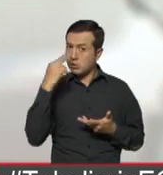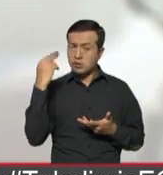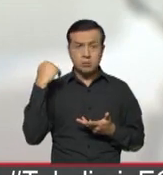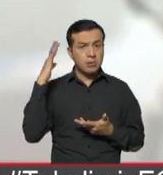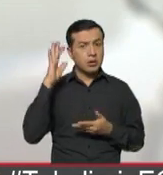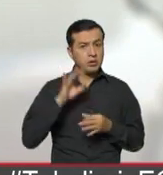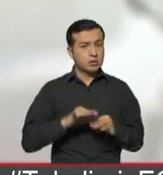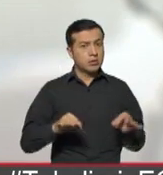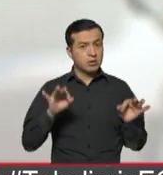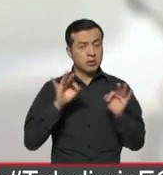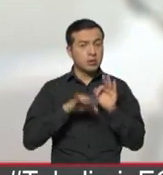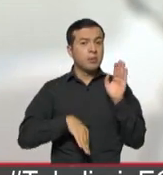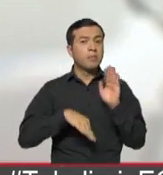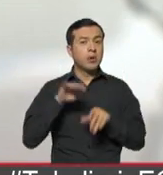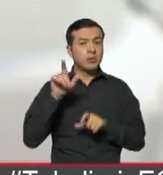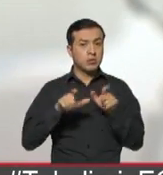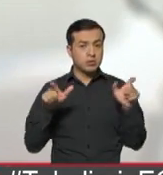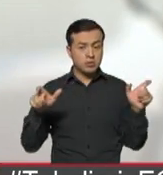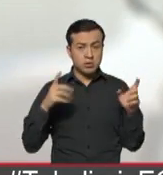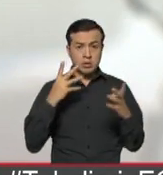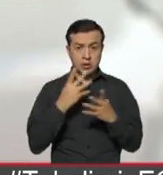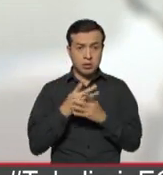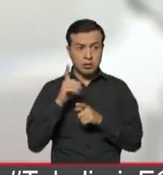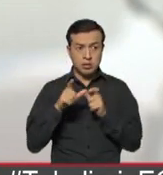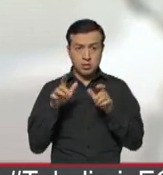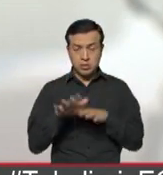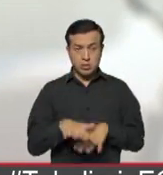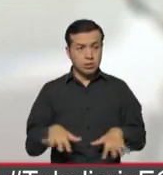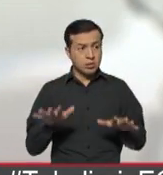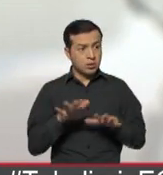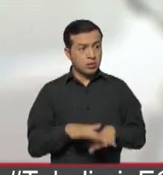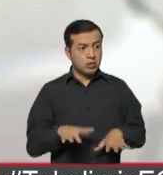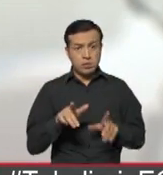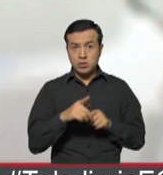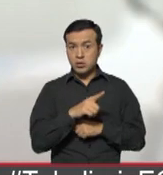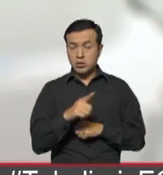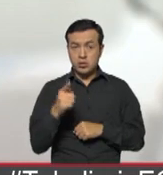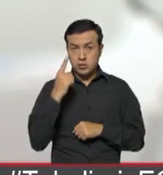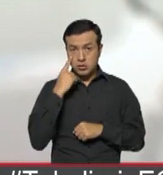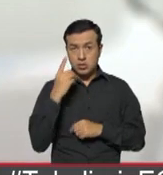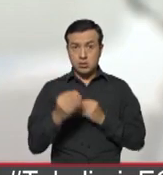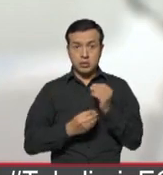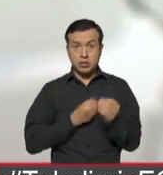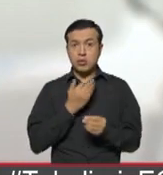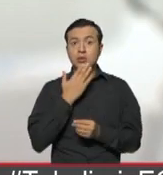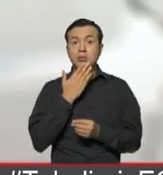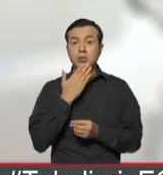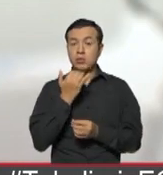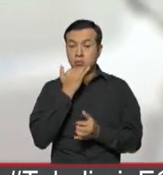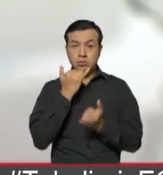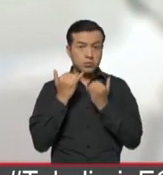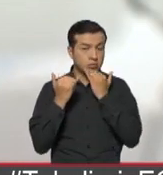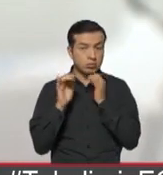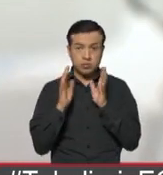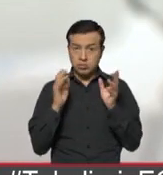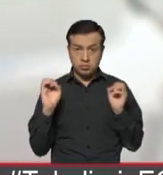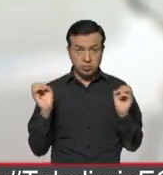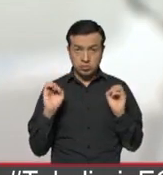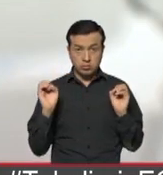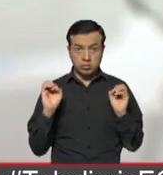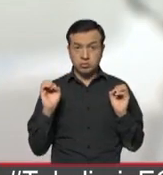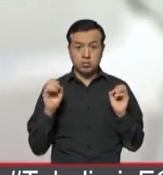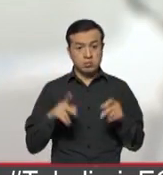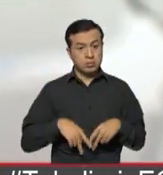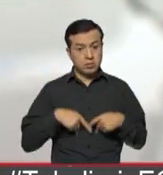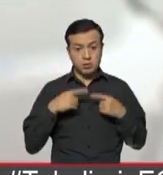todo para aquellos presos, aquellas personas privadas de libertad que no han cometido delitos atentatorios contra